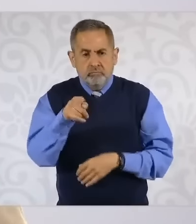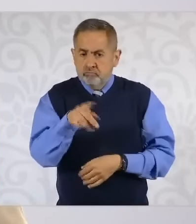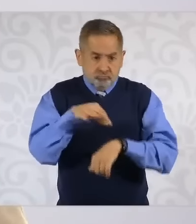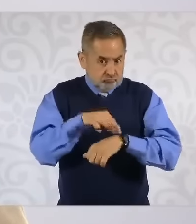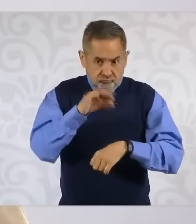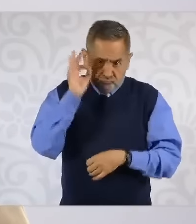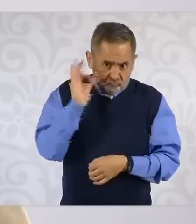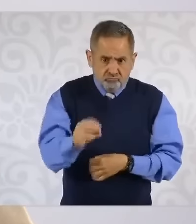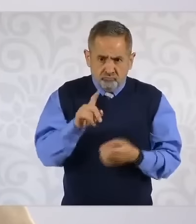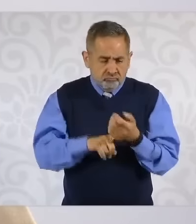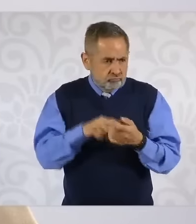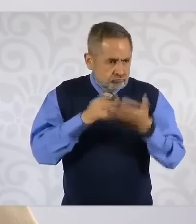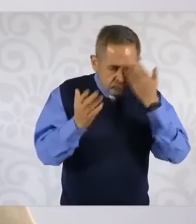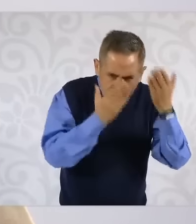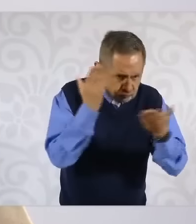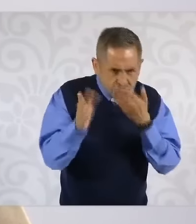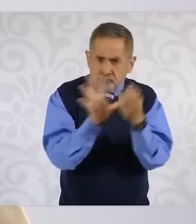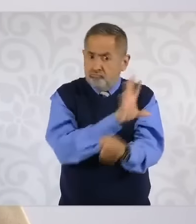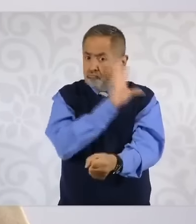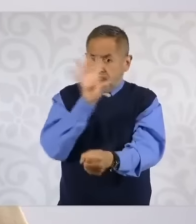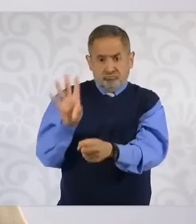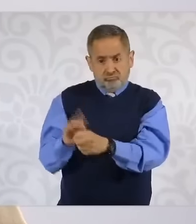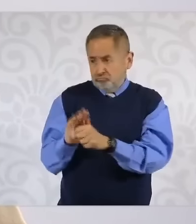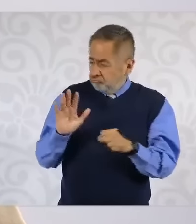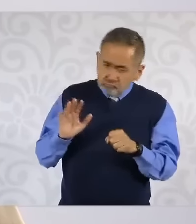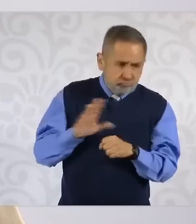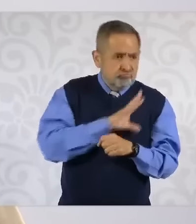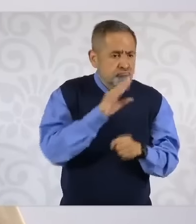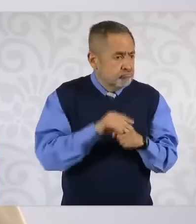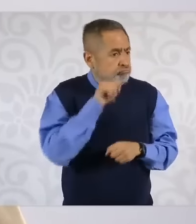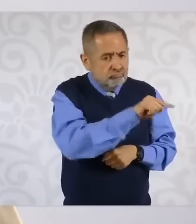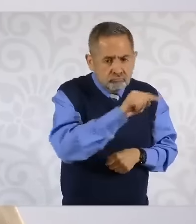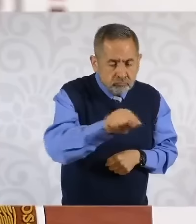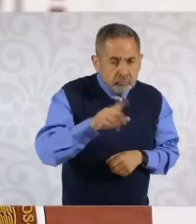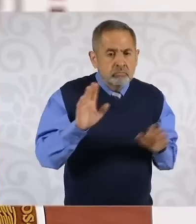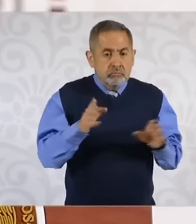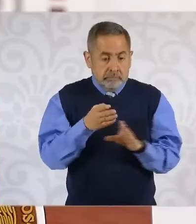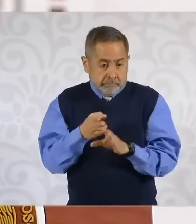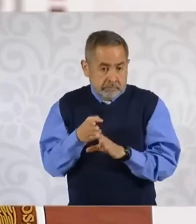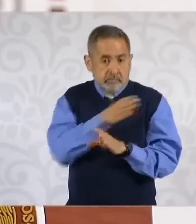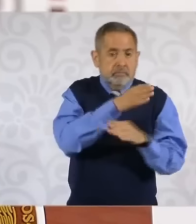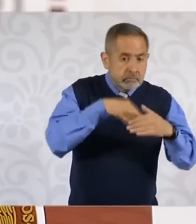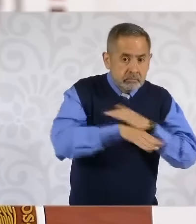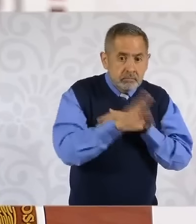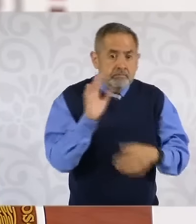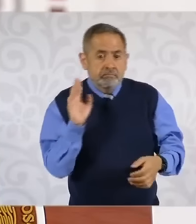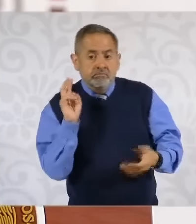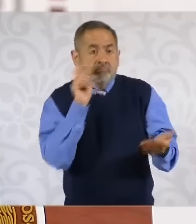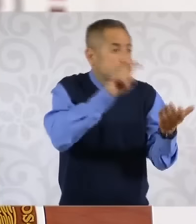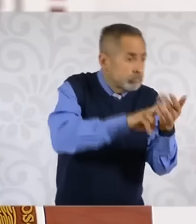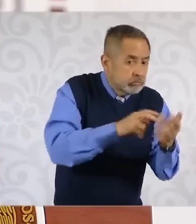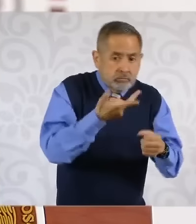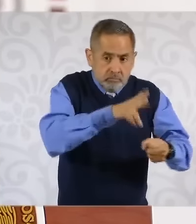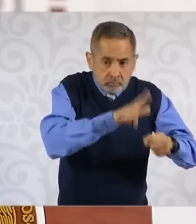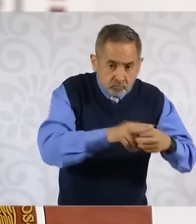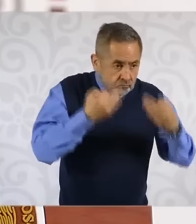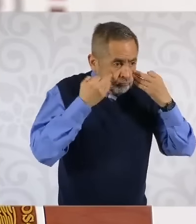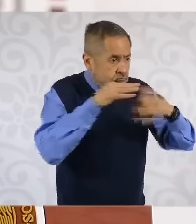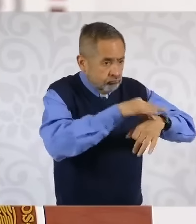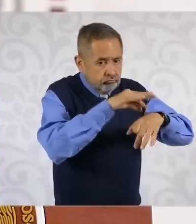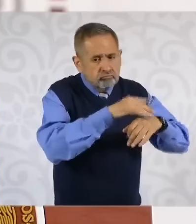médicos con práctica clínica, por eso los internados, y hacen antes del internado, hacen campos clínicos en hospitales, tenemos